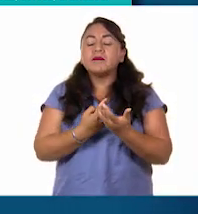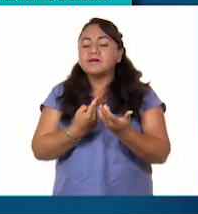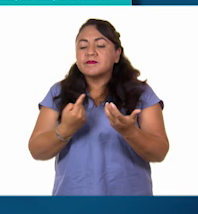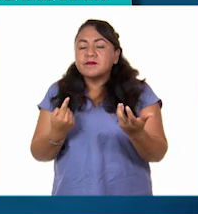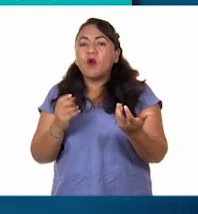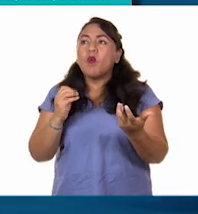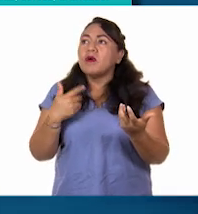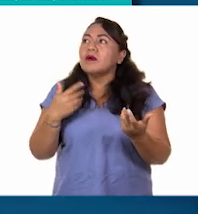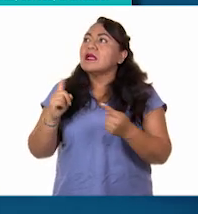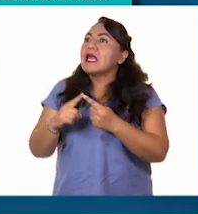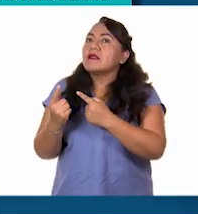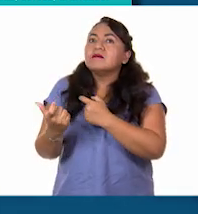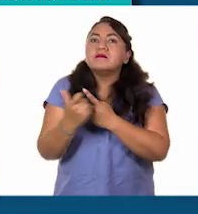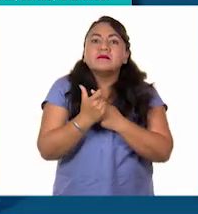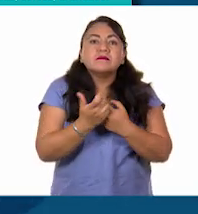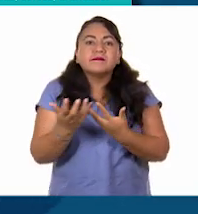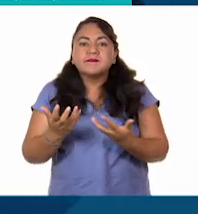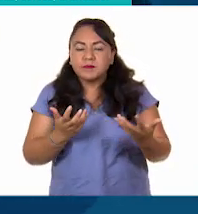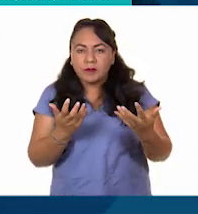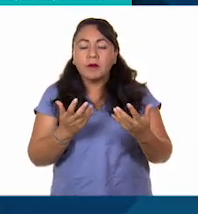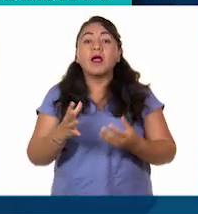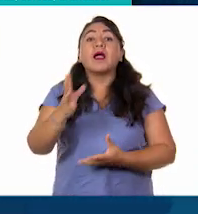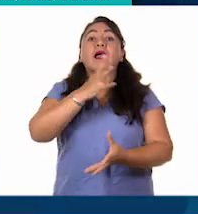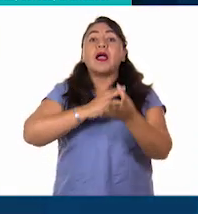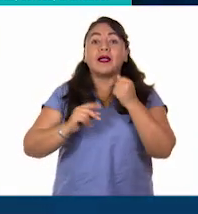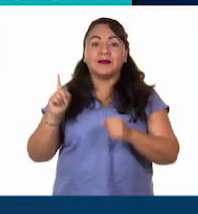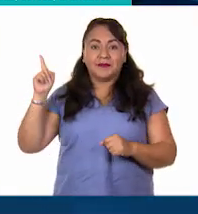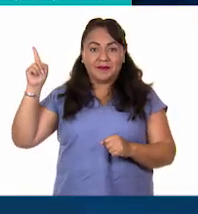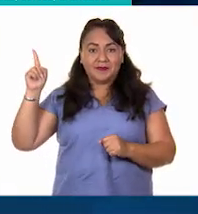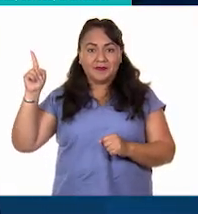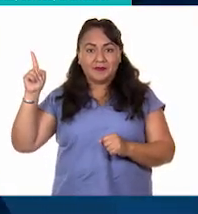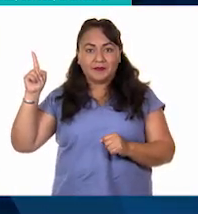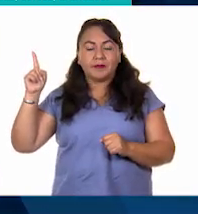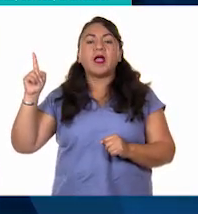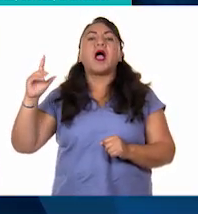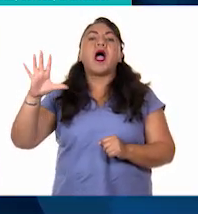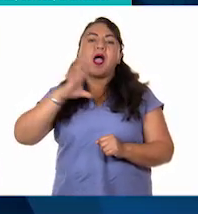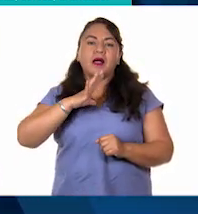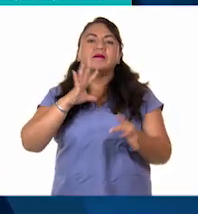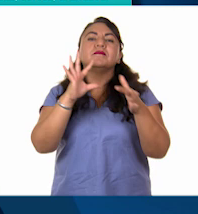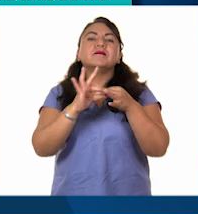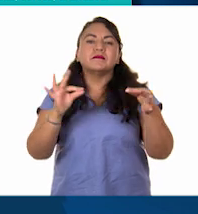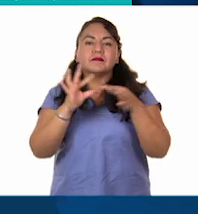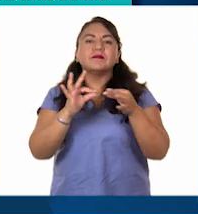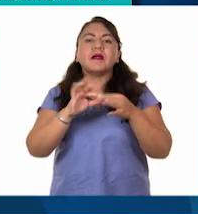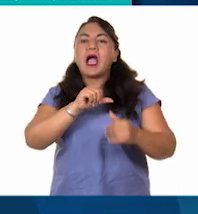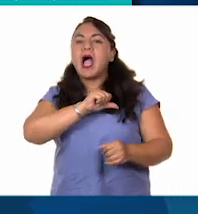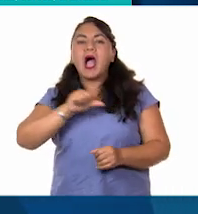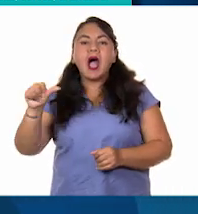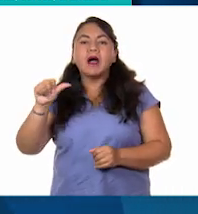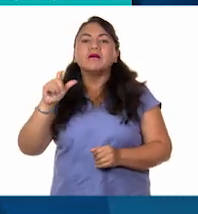de protección. En cambio, en el segundo listado se mencionan las situaciones